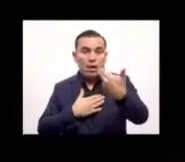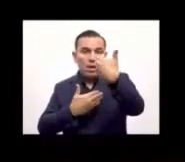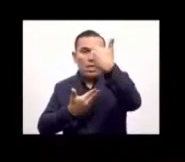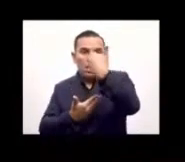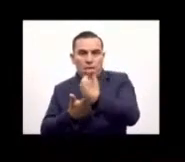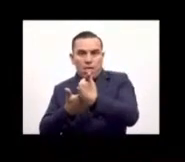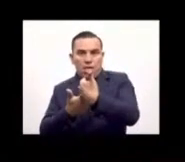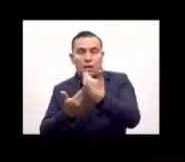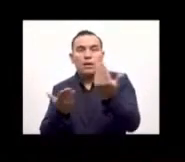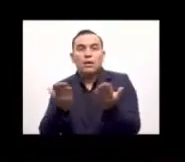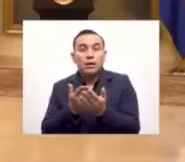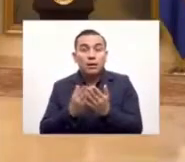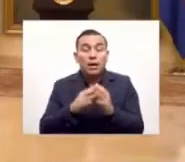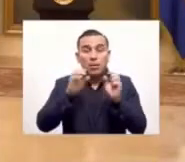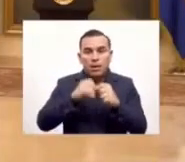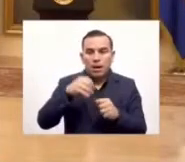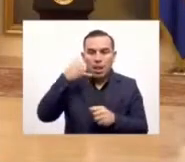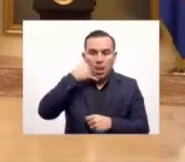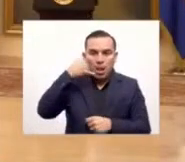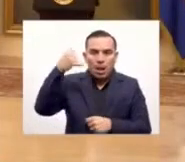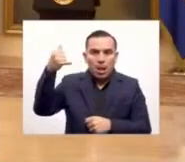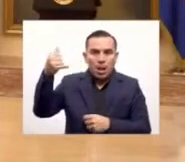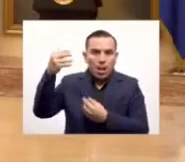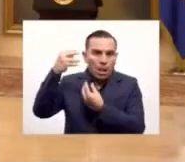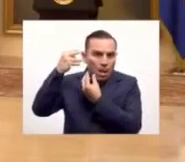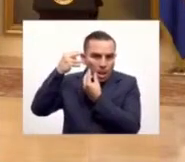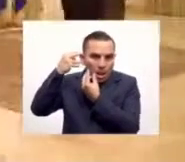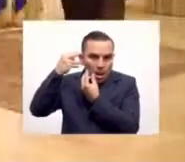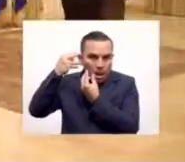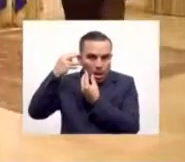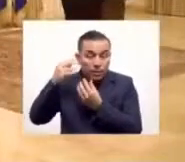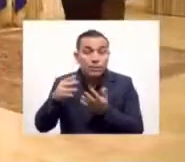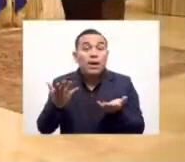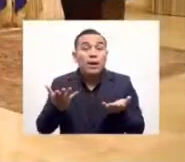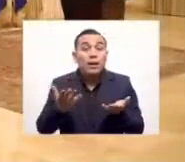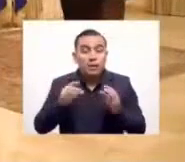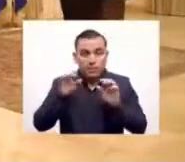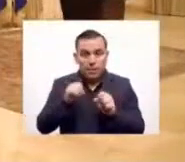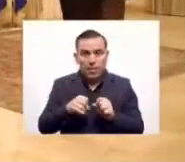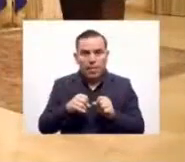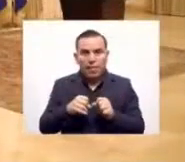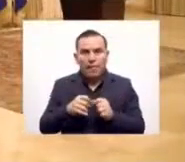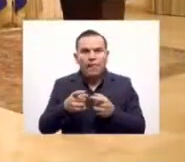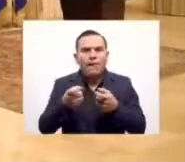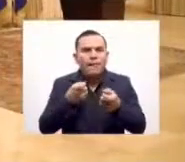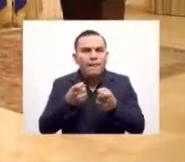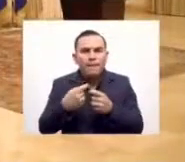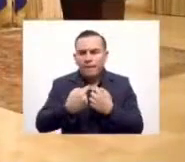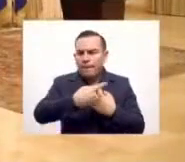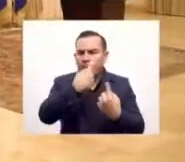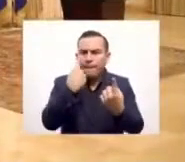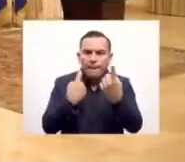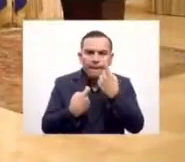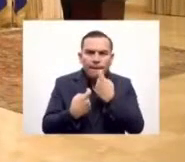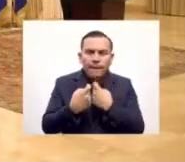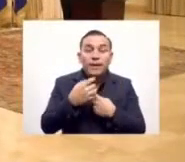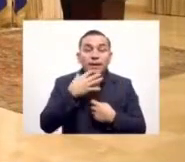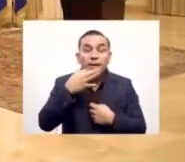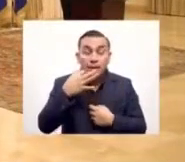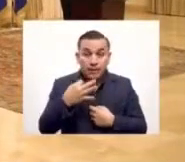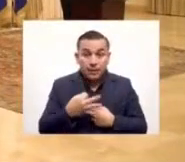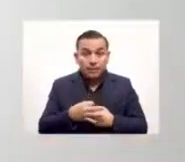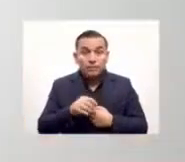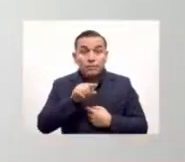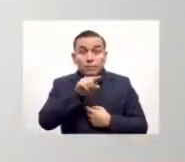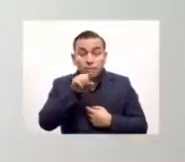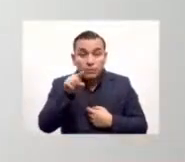pasa si los empresarios, de miedo a la volatilidad, en un momento donde Bitcoin caiga de